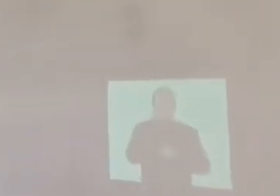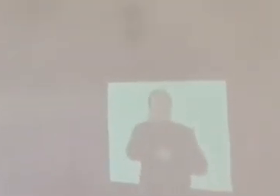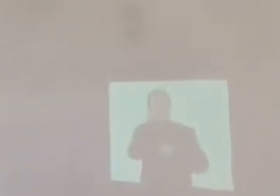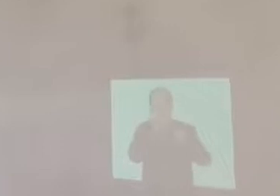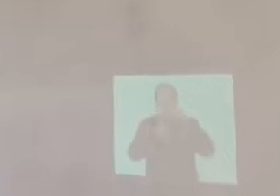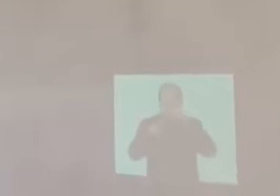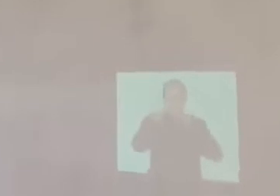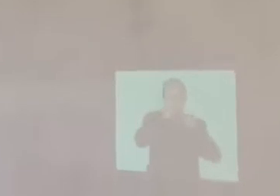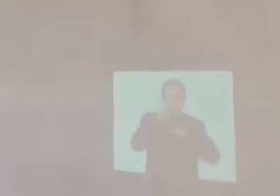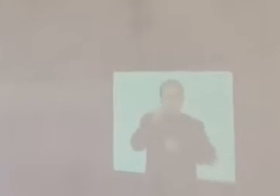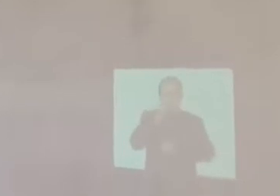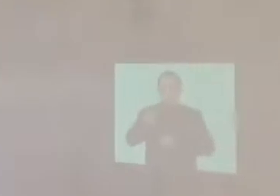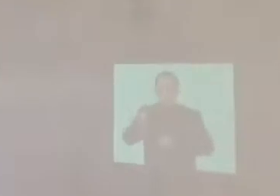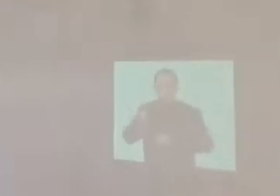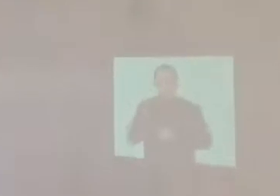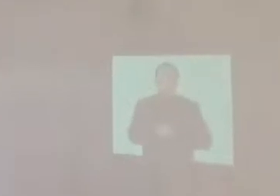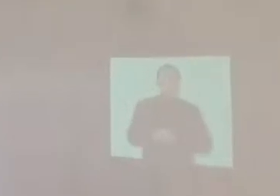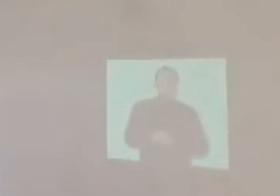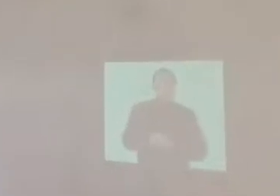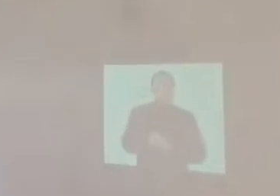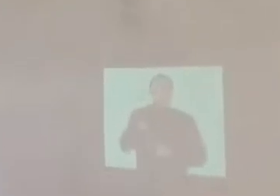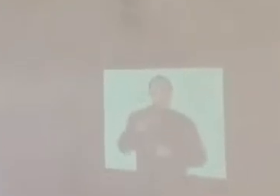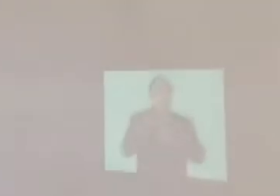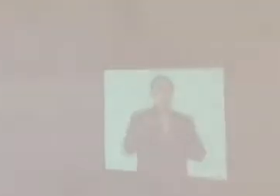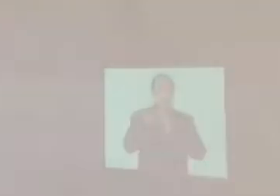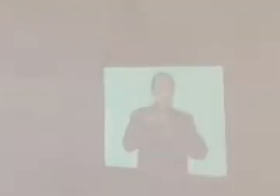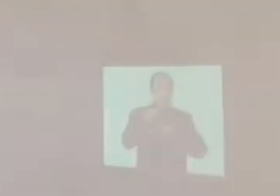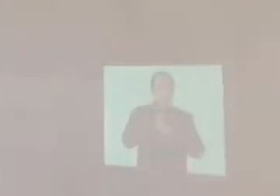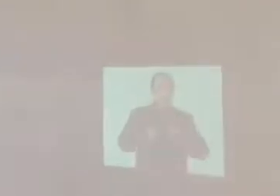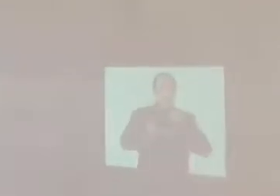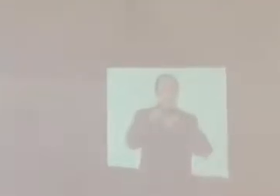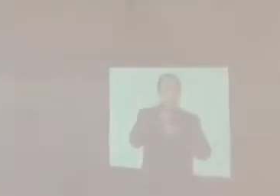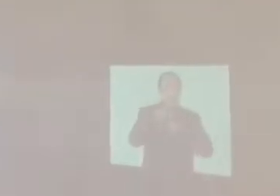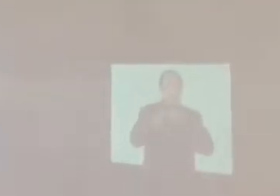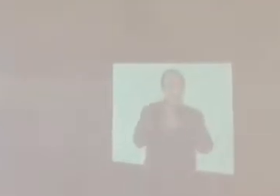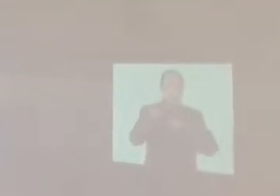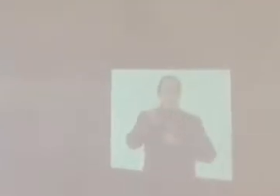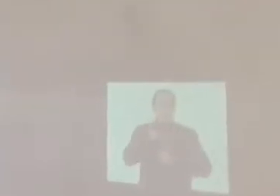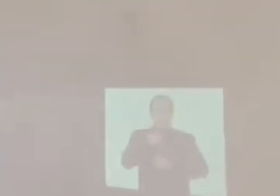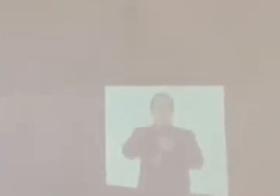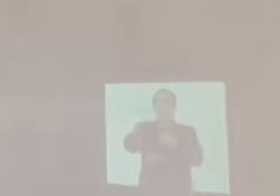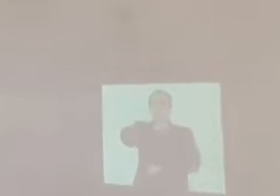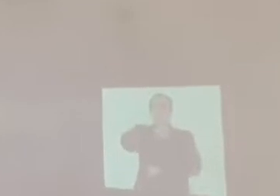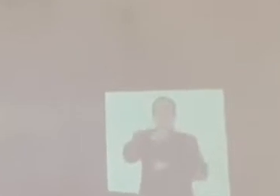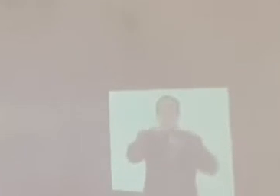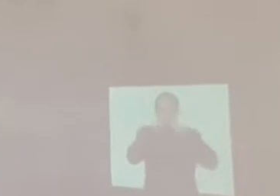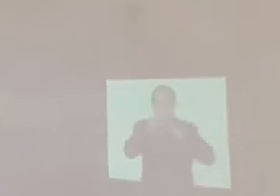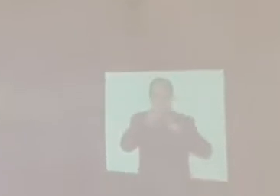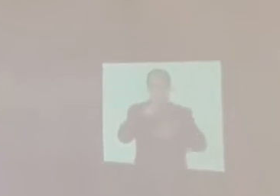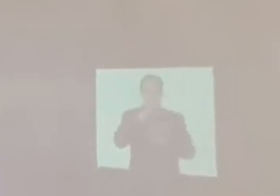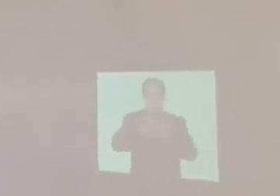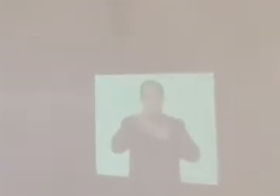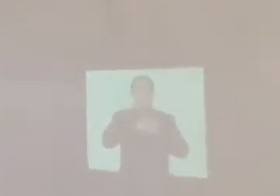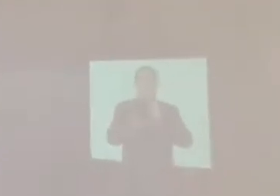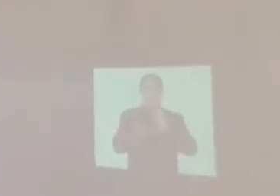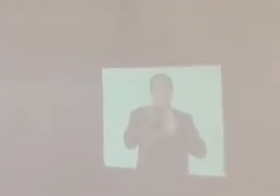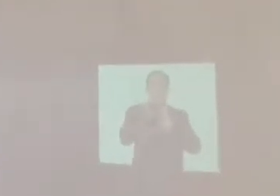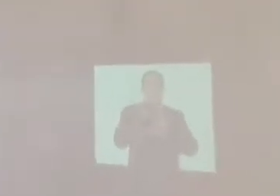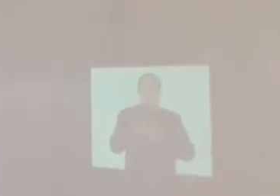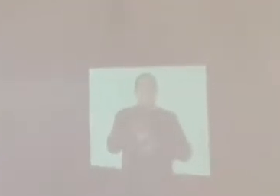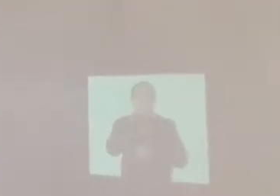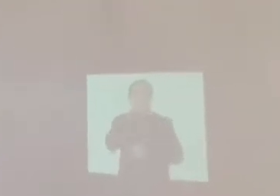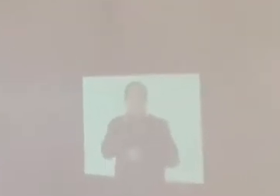A través de la Ventanilla Única Digital y la Mesa de Coordinación para Proyectos Inmobiliarios, se aprueban y agilizan los trámites de